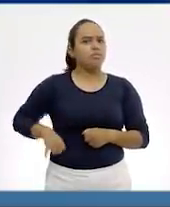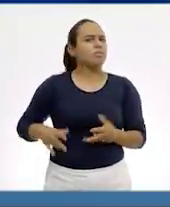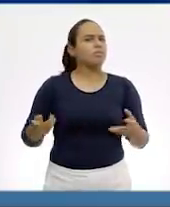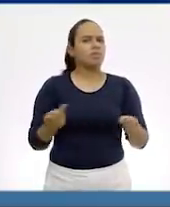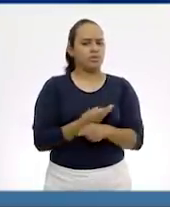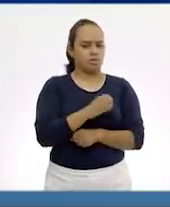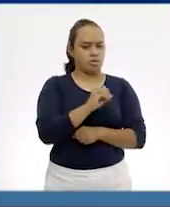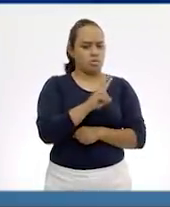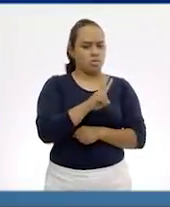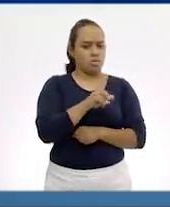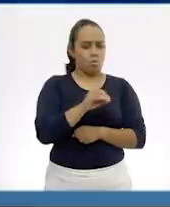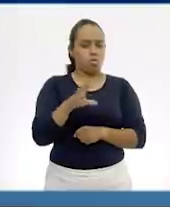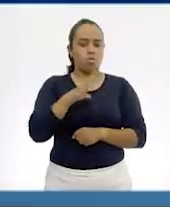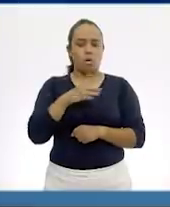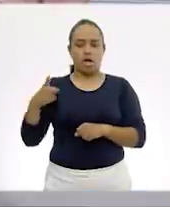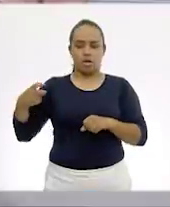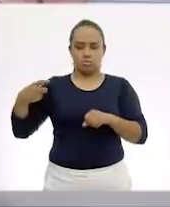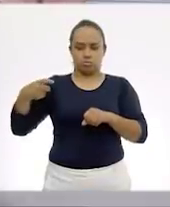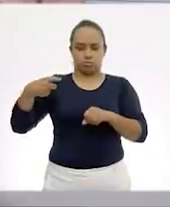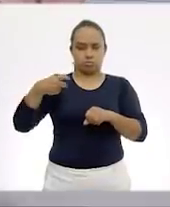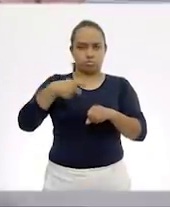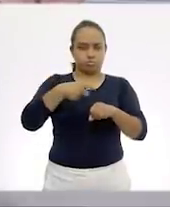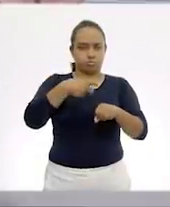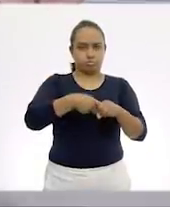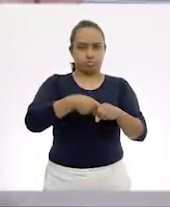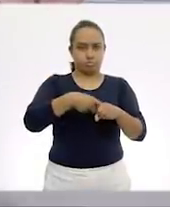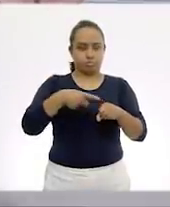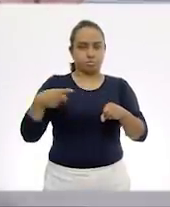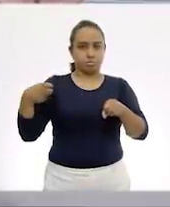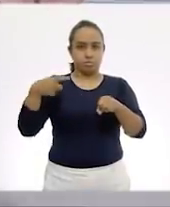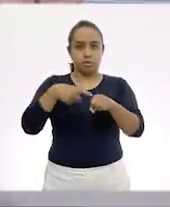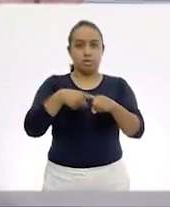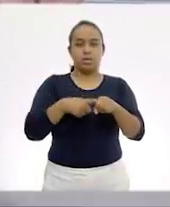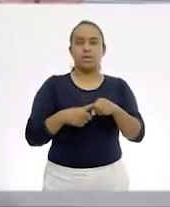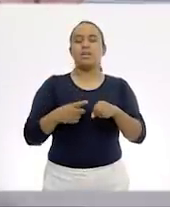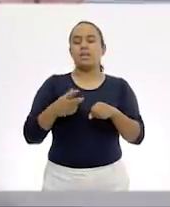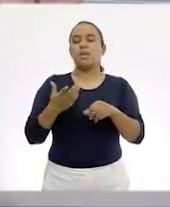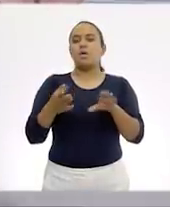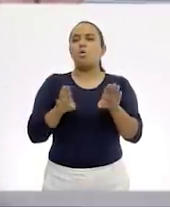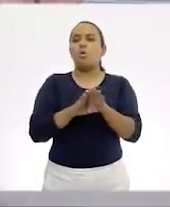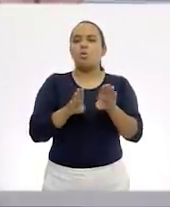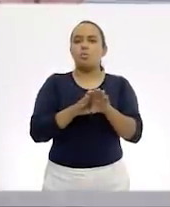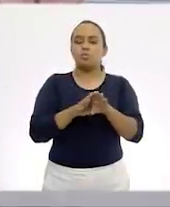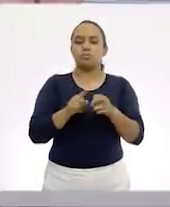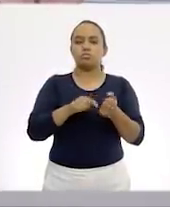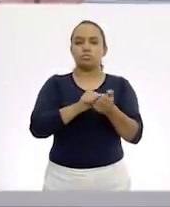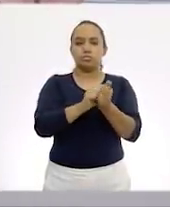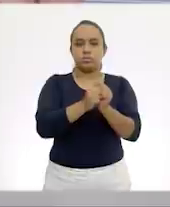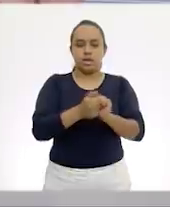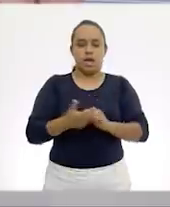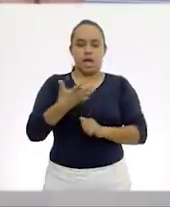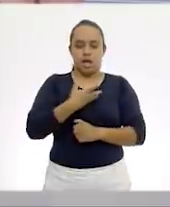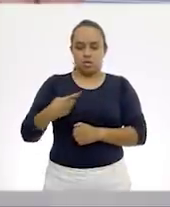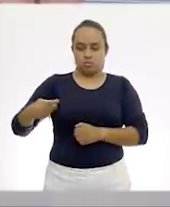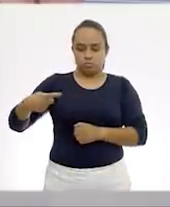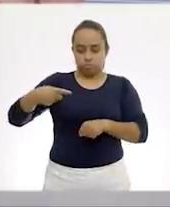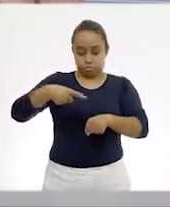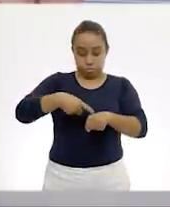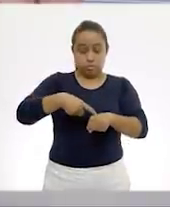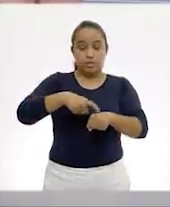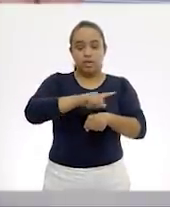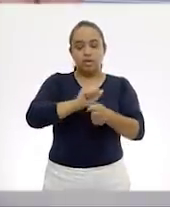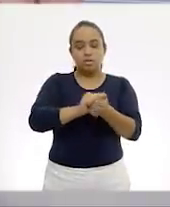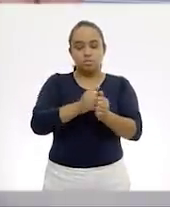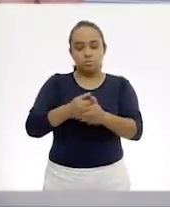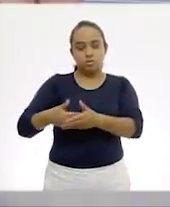cuando el óvulo es fecundado? Si hay fecundación del óvulo por un espermatozoide, se formará un embrión que se fijará en